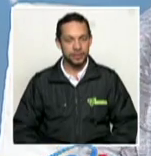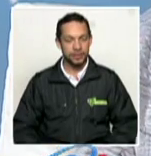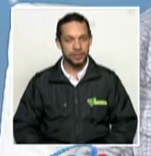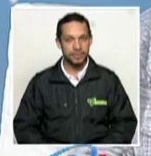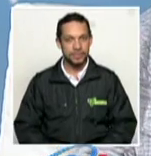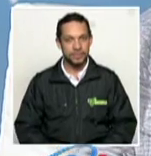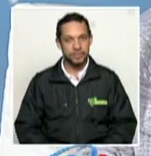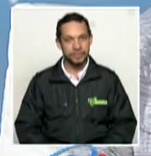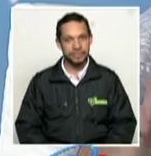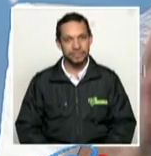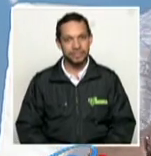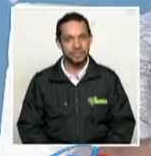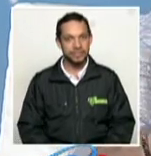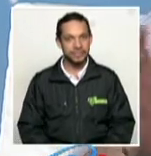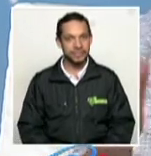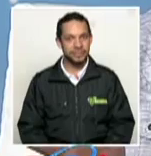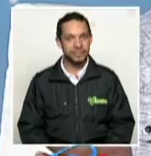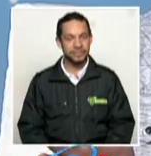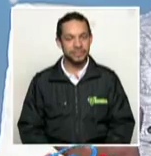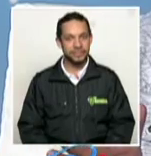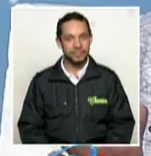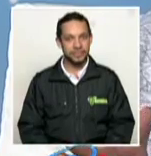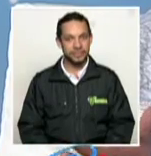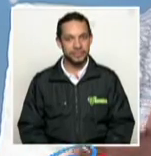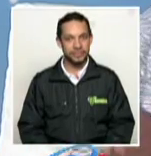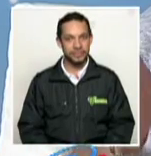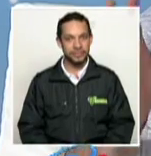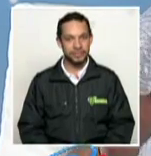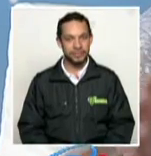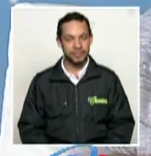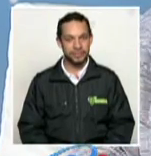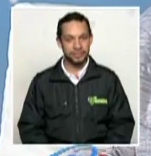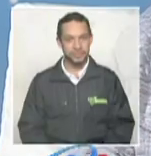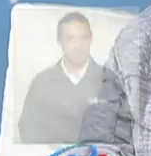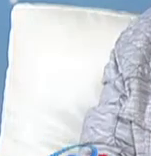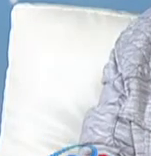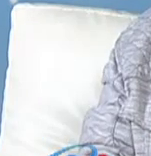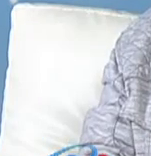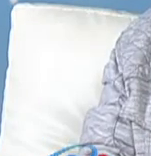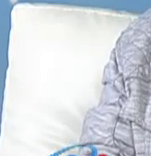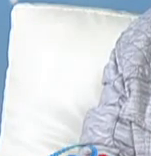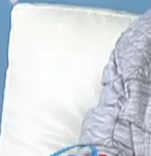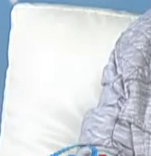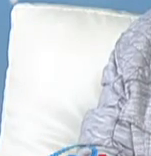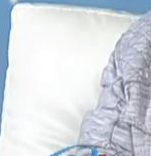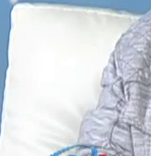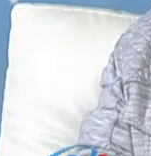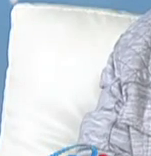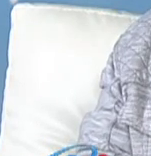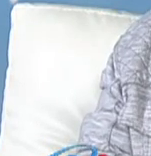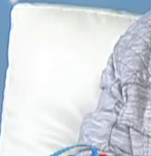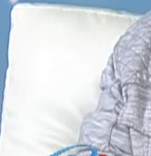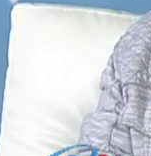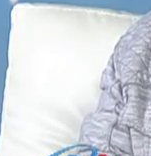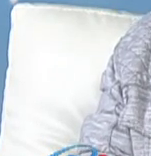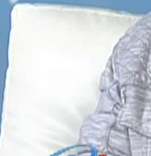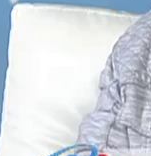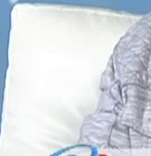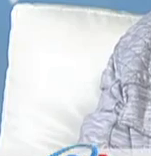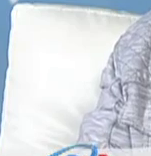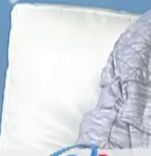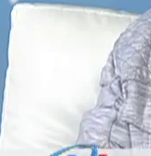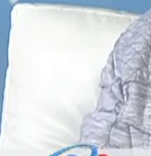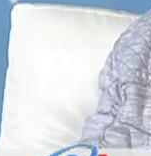de nuestro programa Conexión Vital, tanto en Telecafé como en Telepacífico. Sabemos que hay muchas personas que aún no se han acostumbrado a los